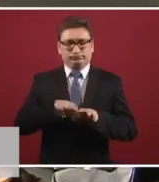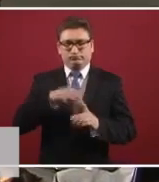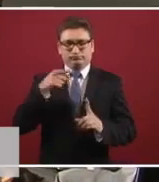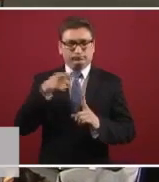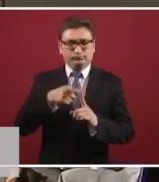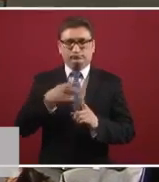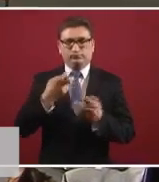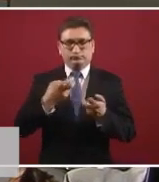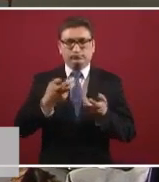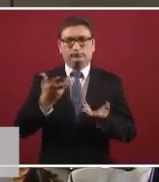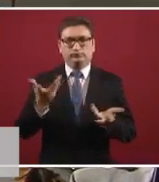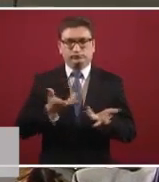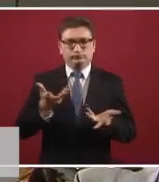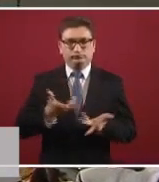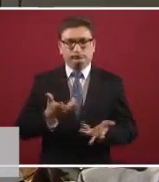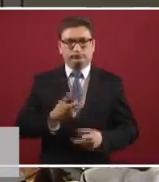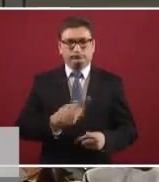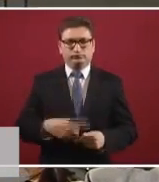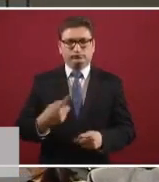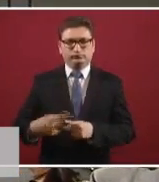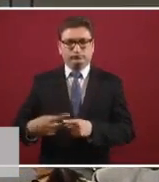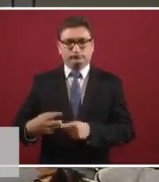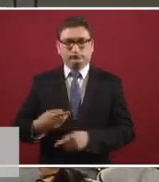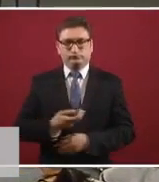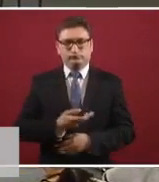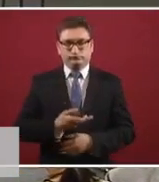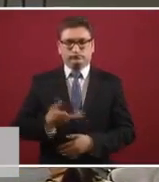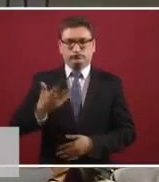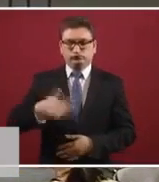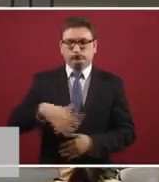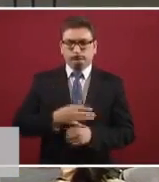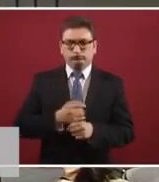para el pronto pago y acceso a fondos de financiamiento.